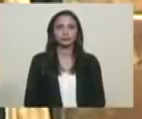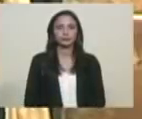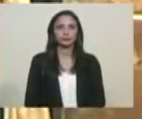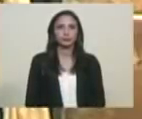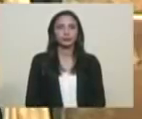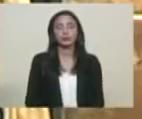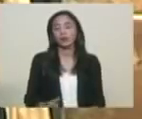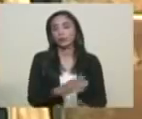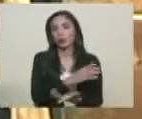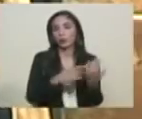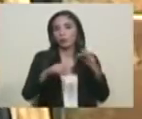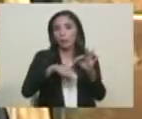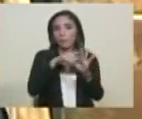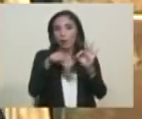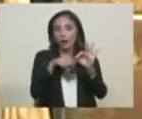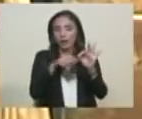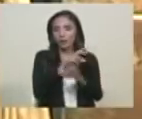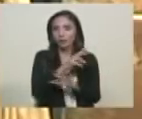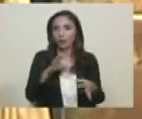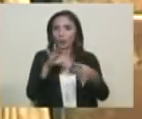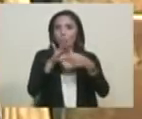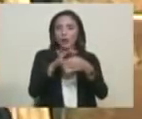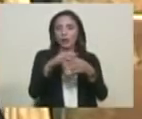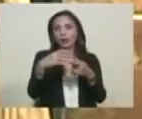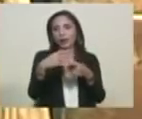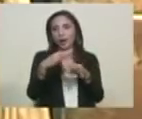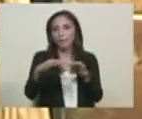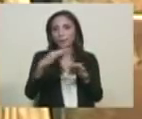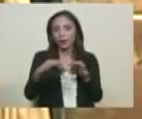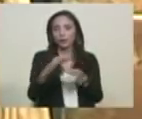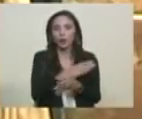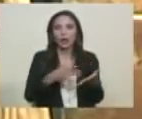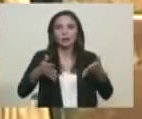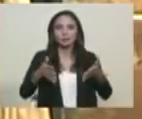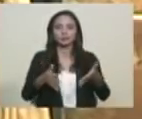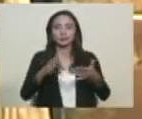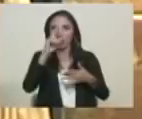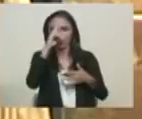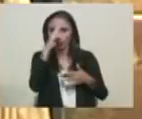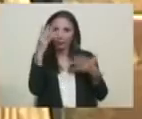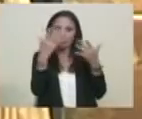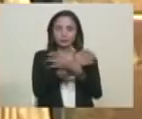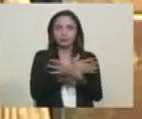Nuestro bolívar soberano anclado al petro. No hay tutía, no van a poder esta vez.